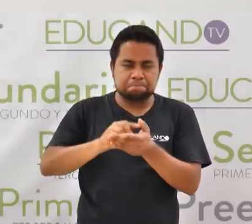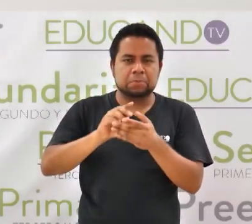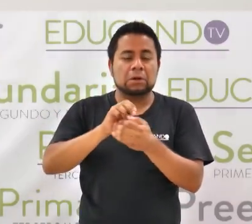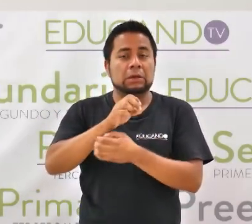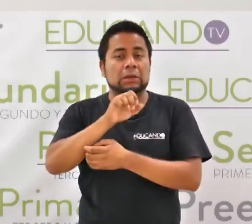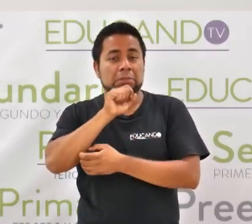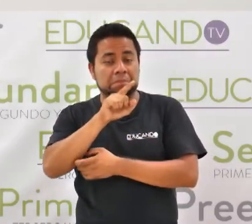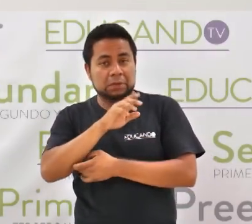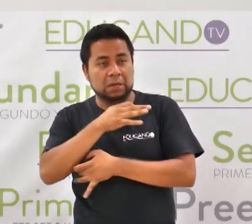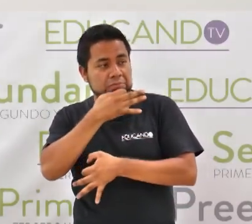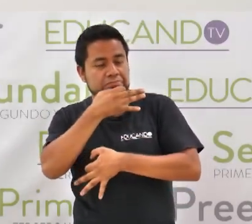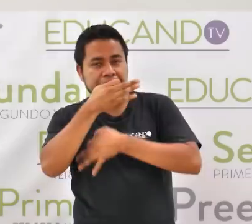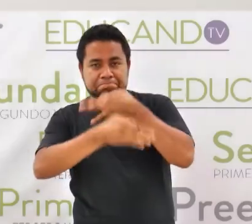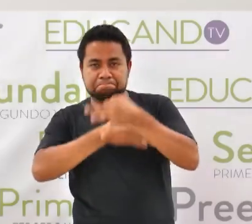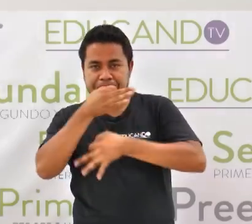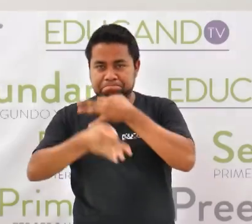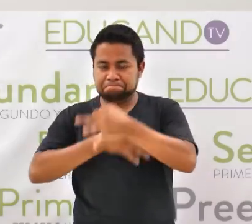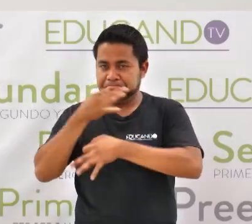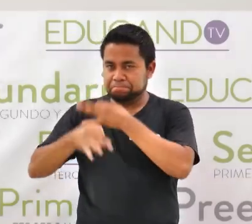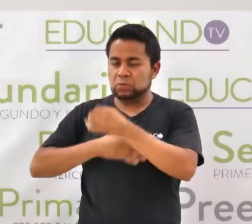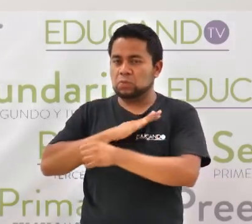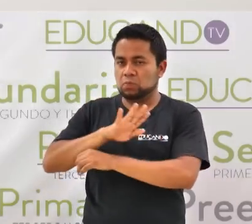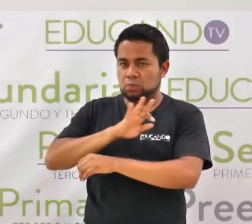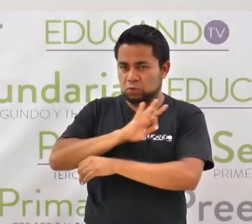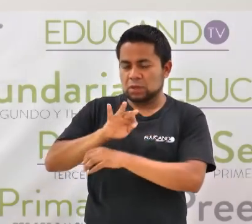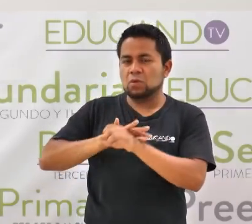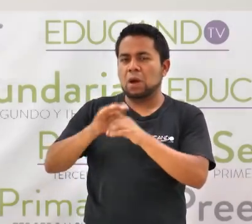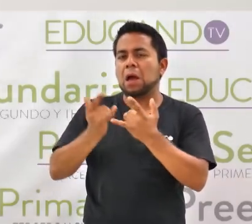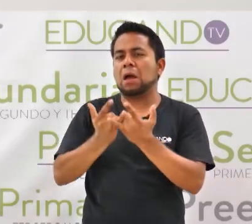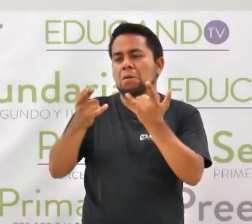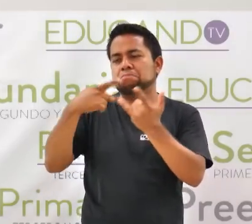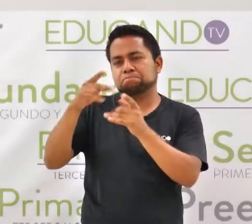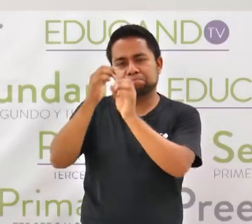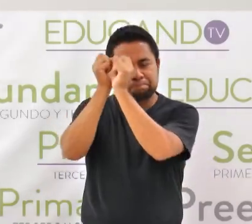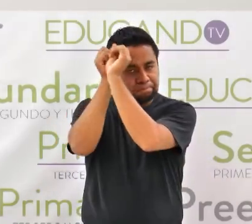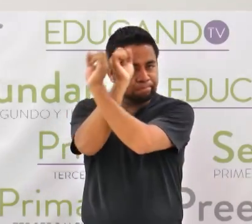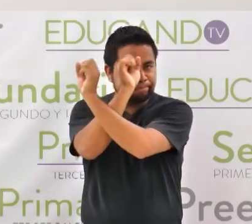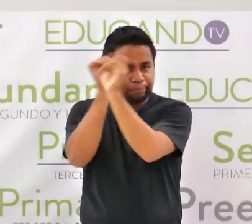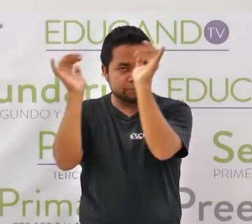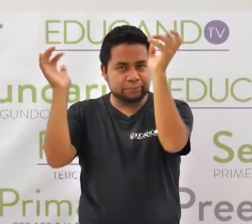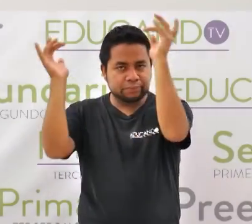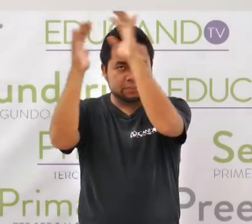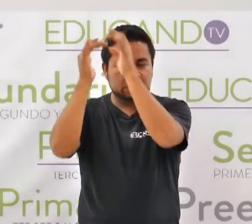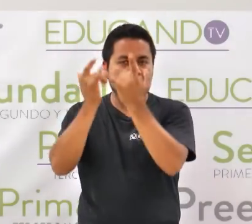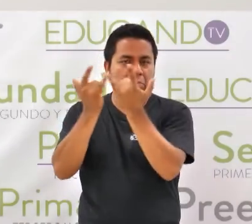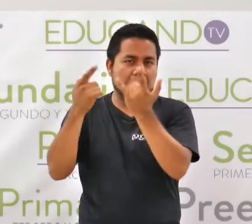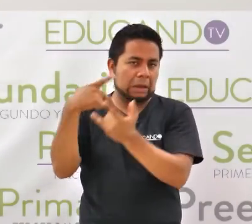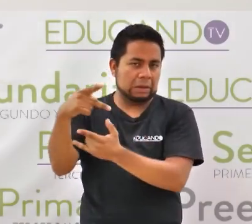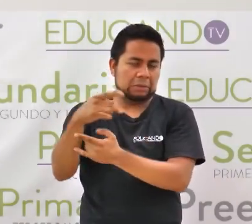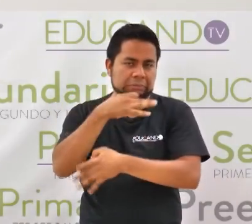o difundan su historieta.